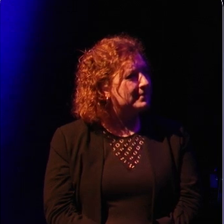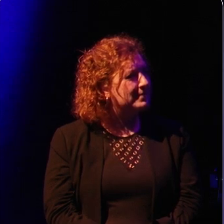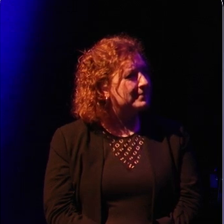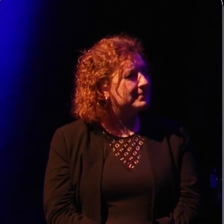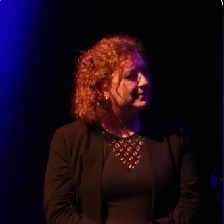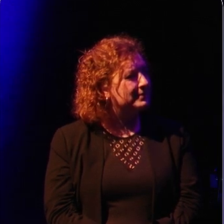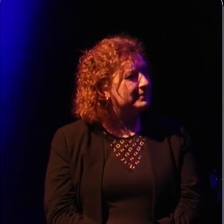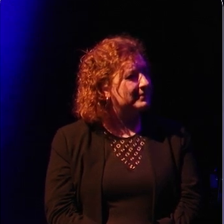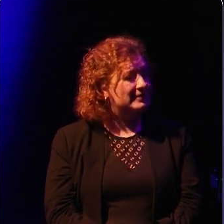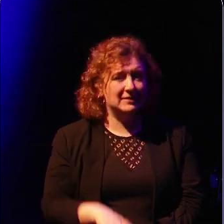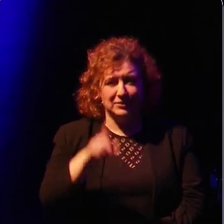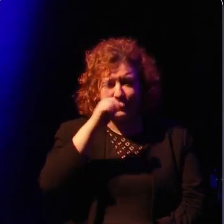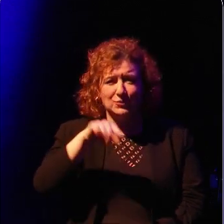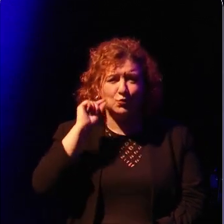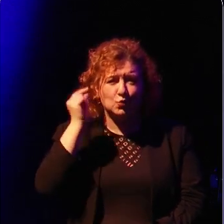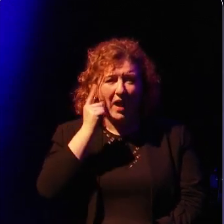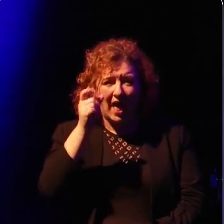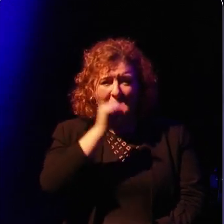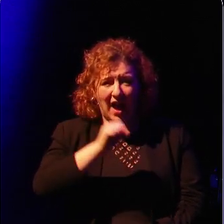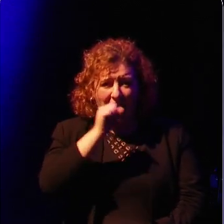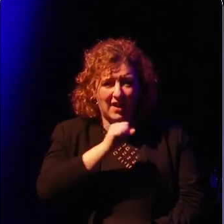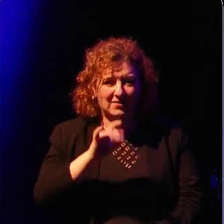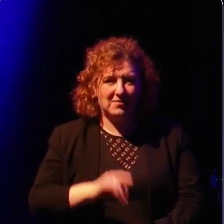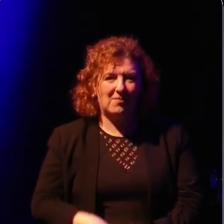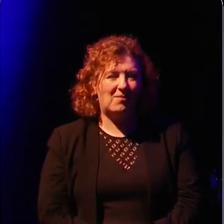¿Nos despertamos un poco? ¿Conocéis este tema?